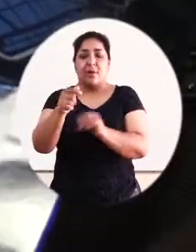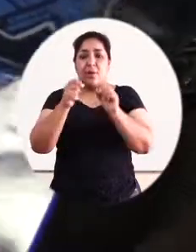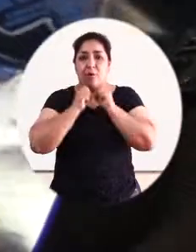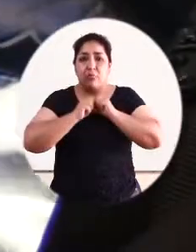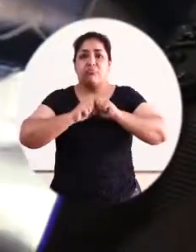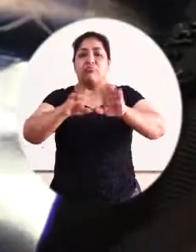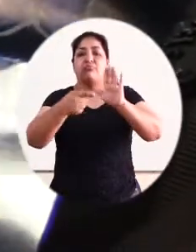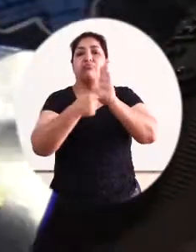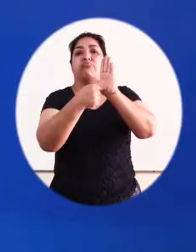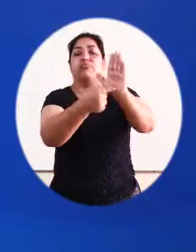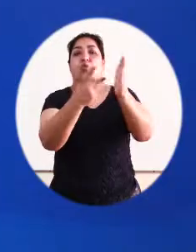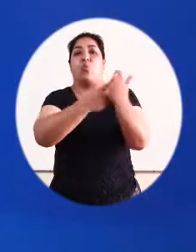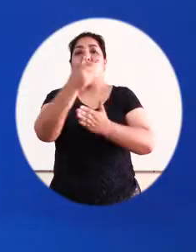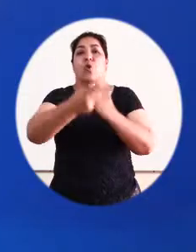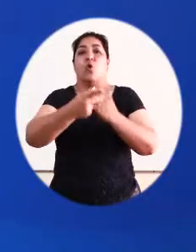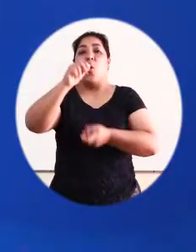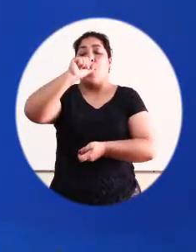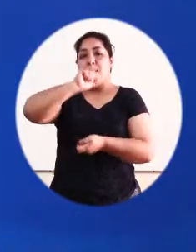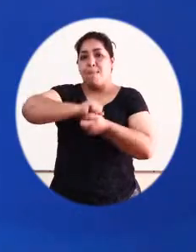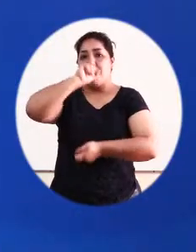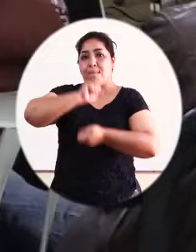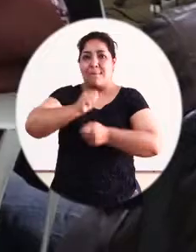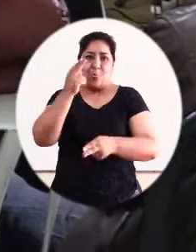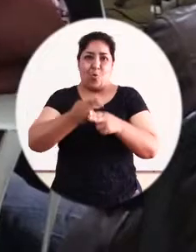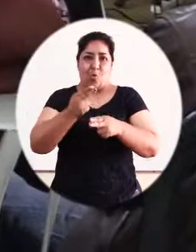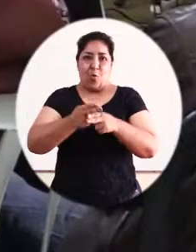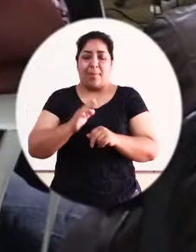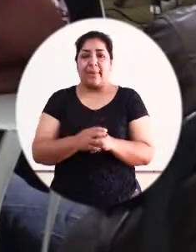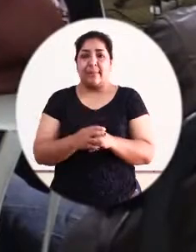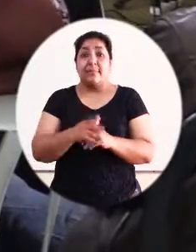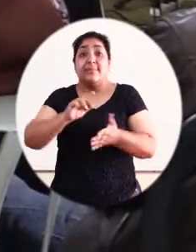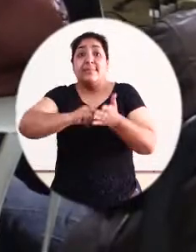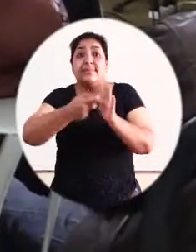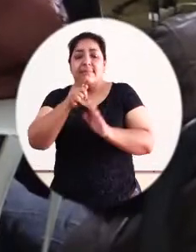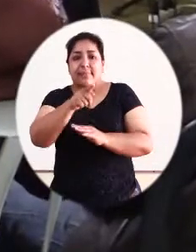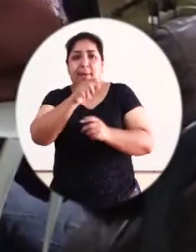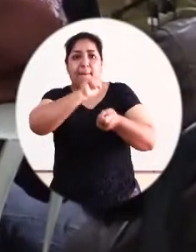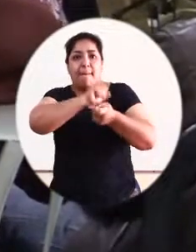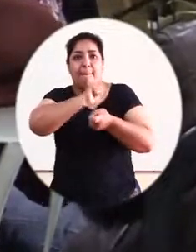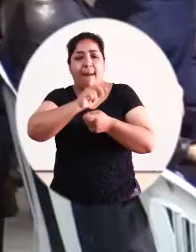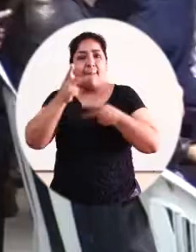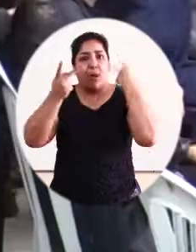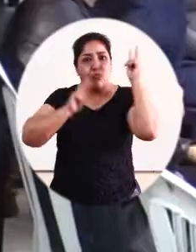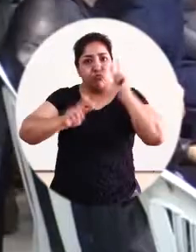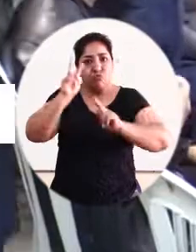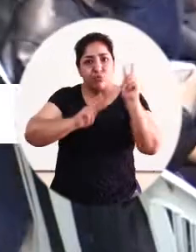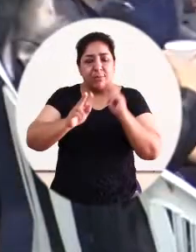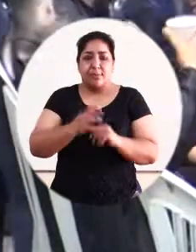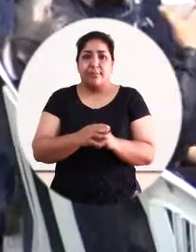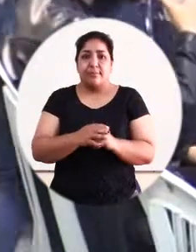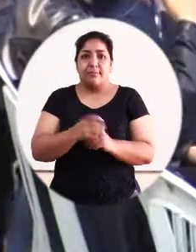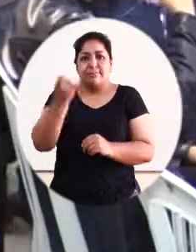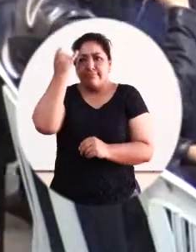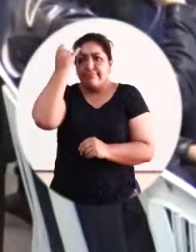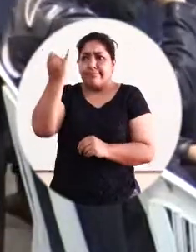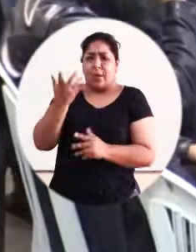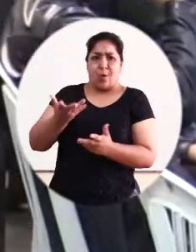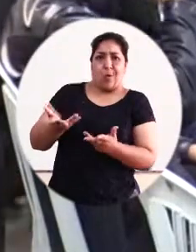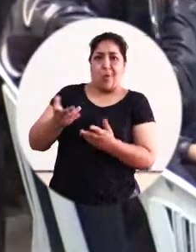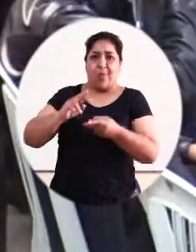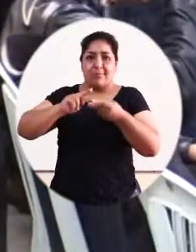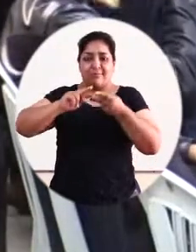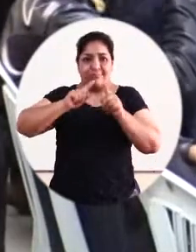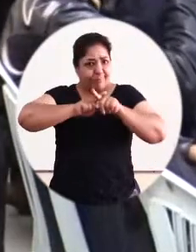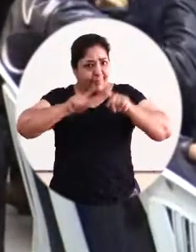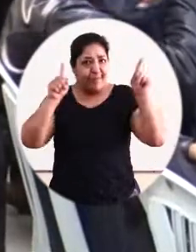cabo el lanzamiento del proyecto el mapa que es un mapa turístico alternativo de pasto la idea del mapa es mostrar